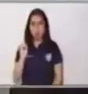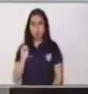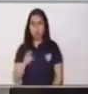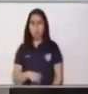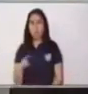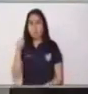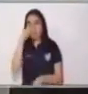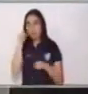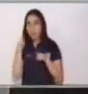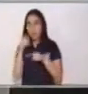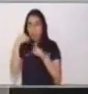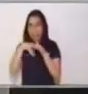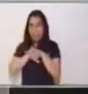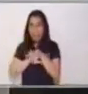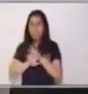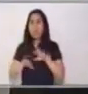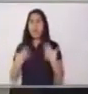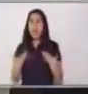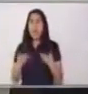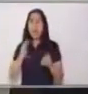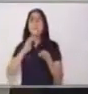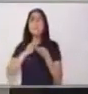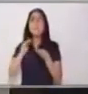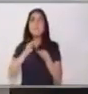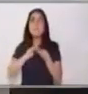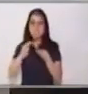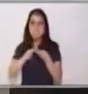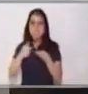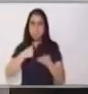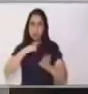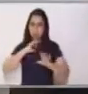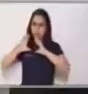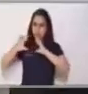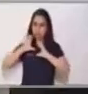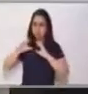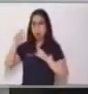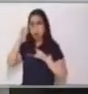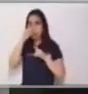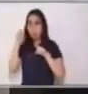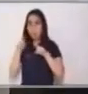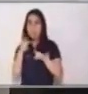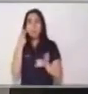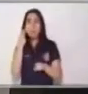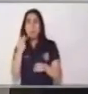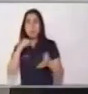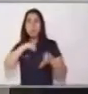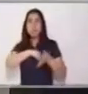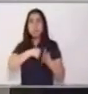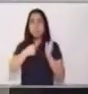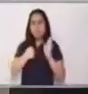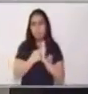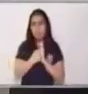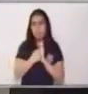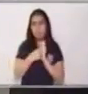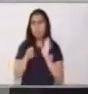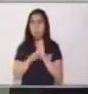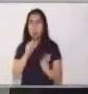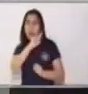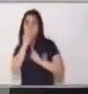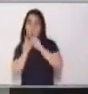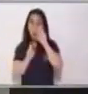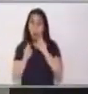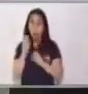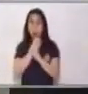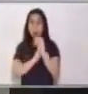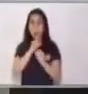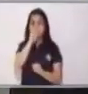de interrogación y de exclamación. También vimos el punto y coma y el